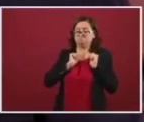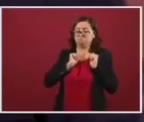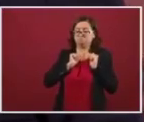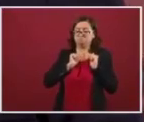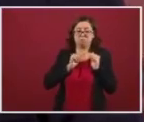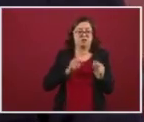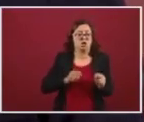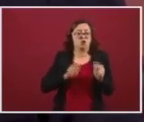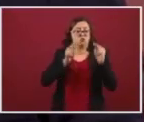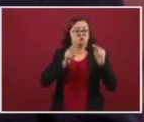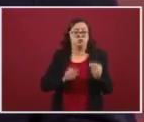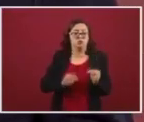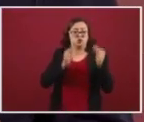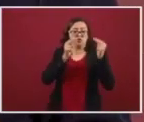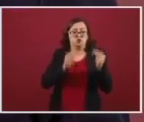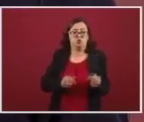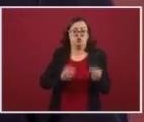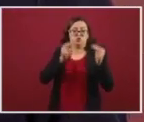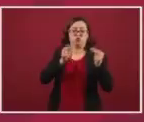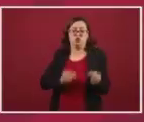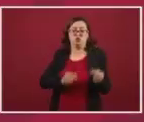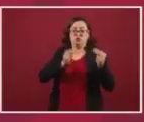el mercado. Pues ya no.